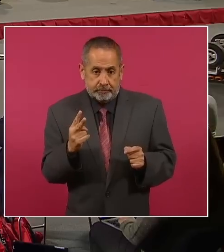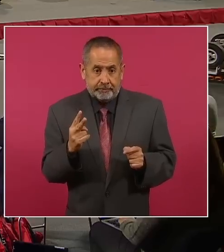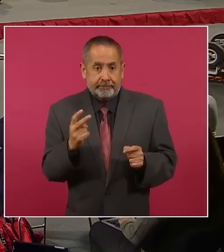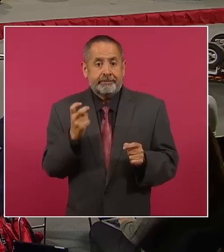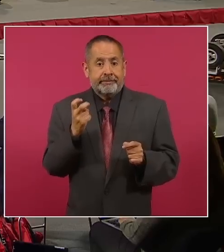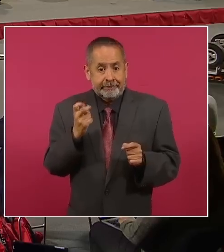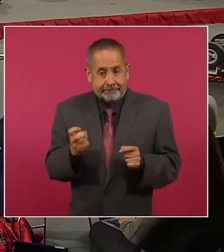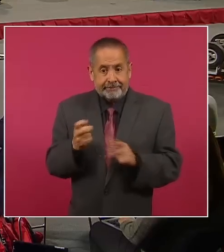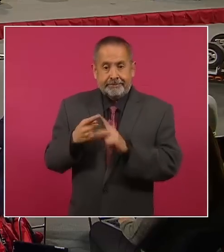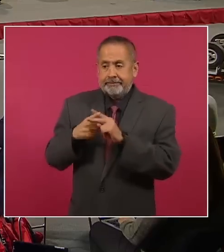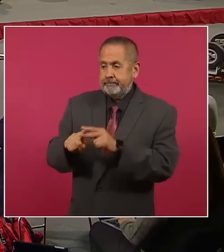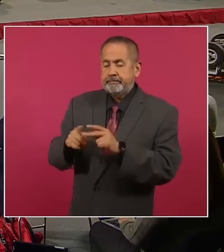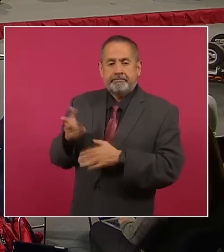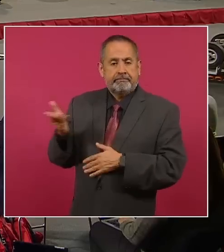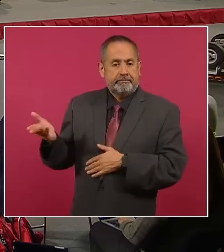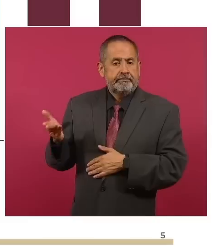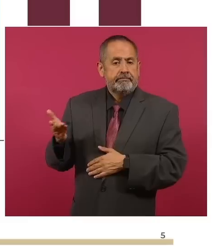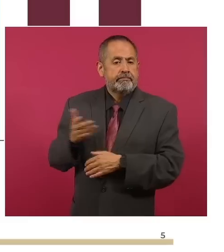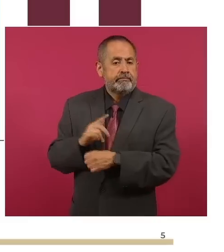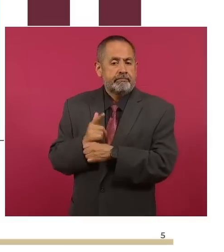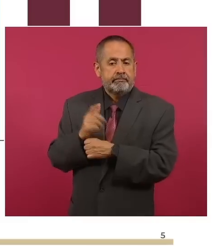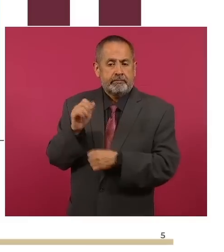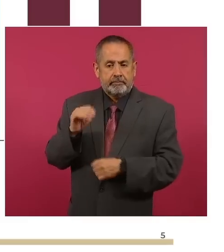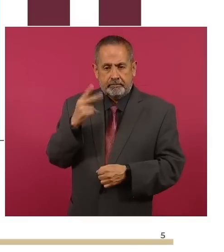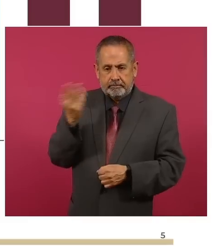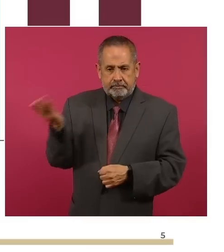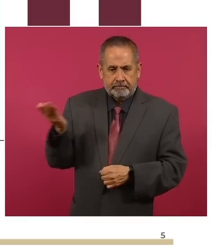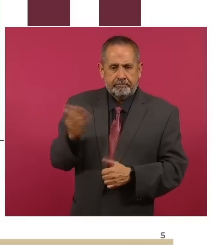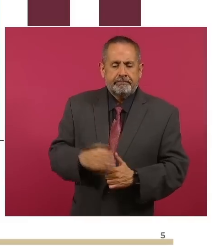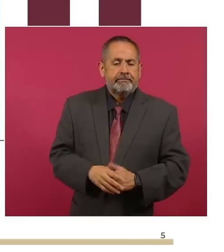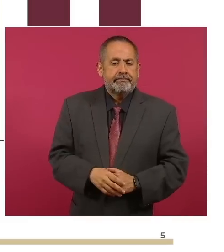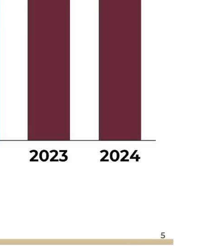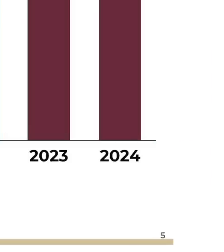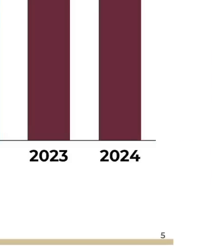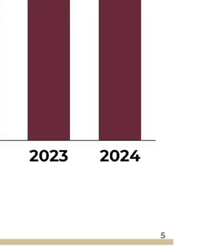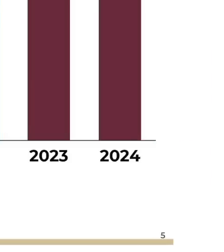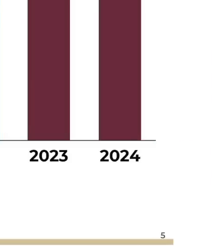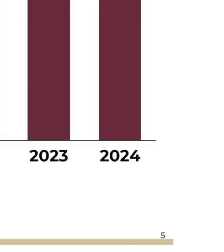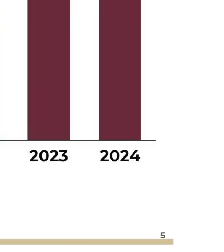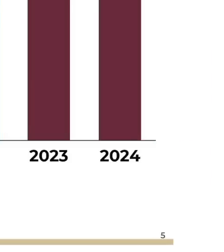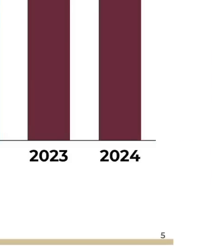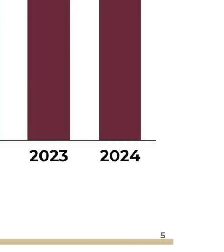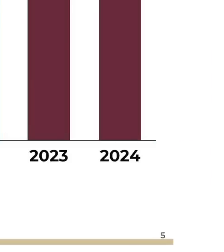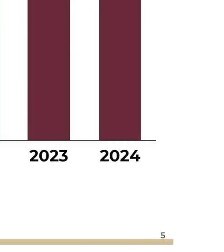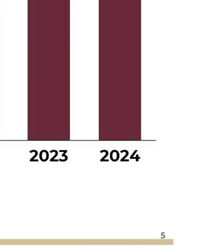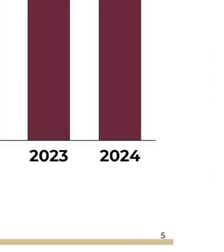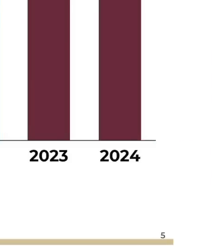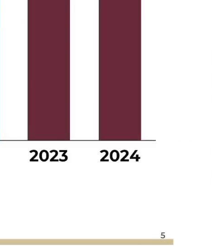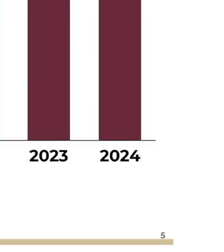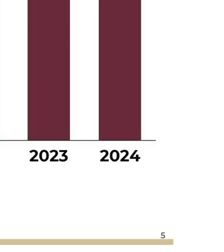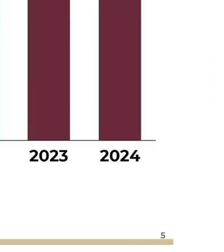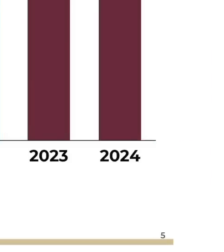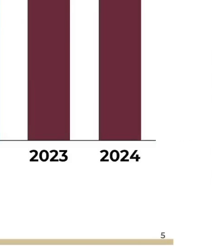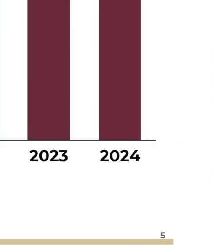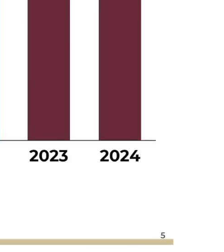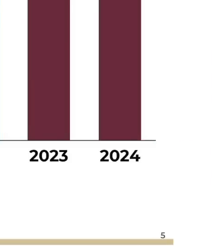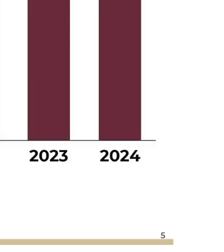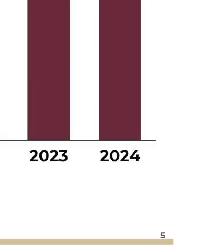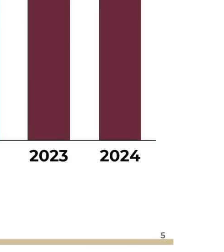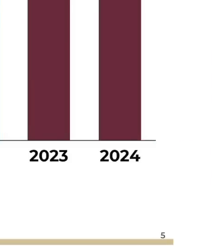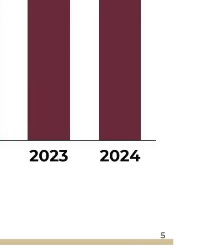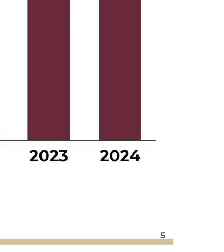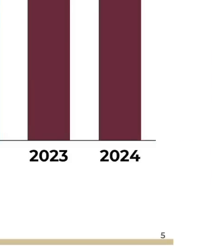la administración del licenciado Andrés Manuel López Obrador. Esta fue la producción, 1.701.000 en el